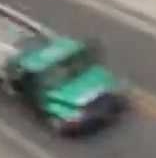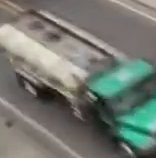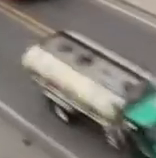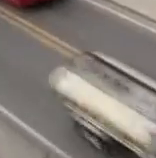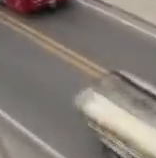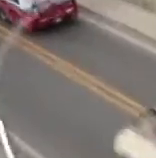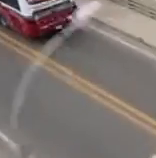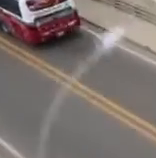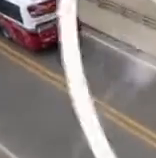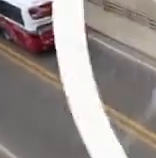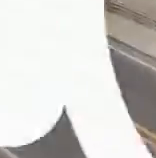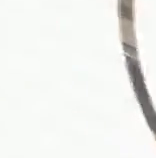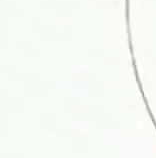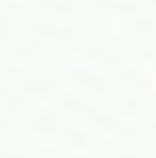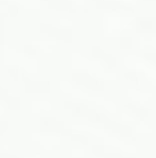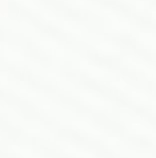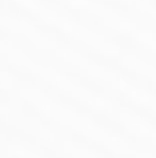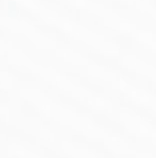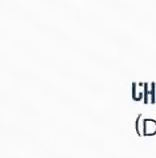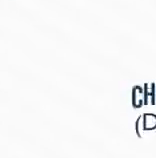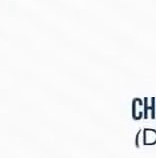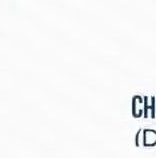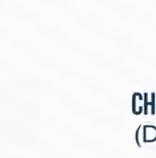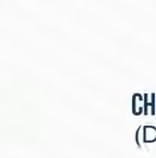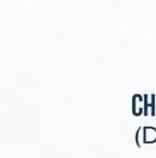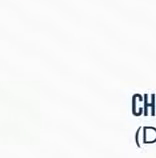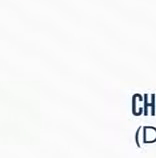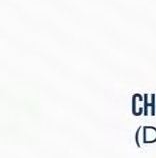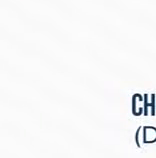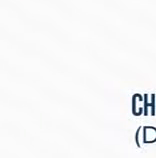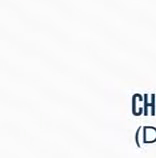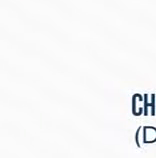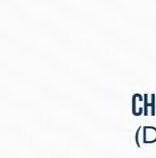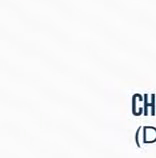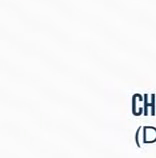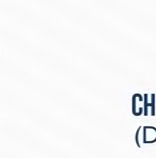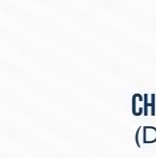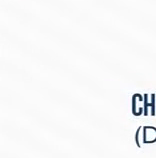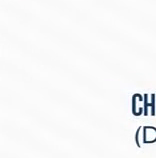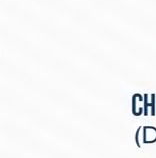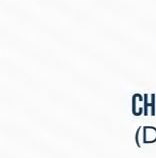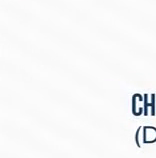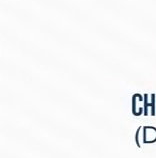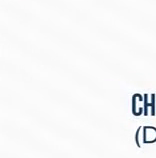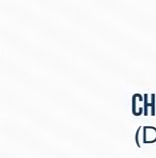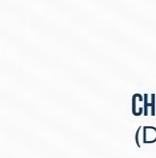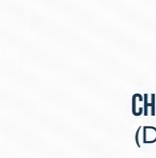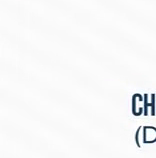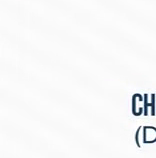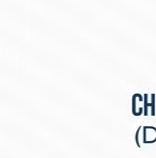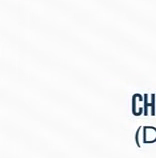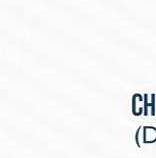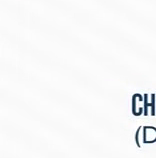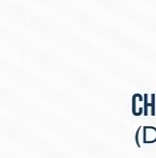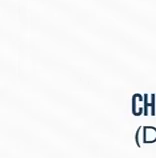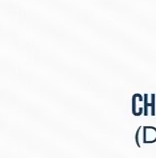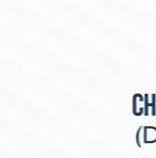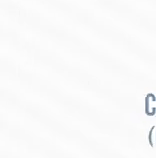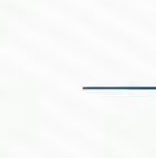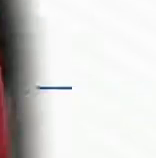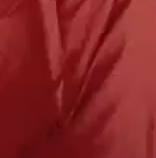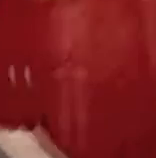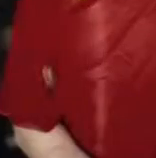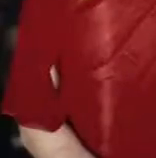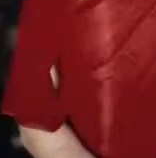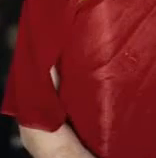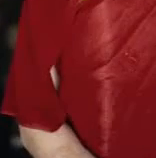desde los territorios. Tendremos como invitado especial a Suecia, un socio para la paz. Contaremos con la participación de Elizabeth Fiura y